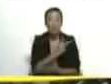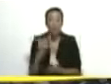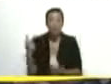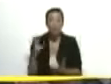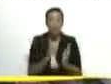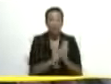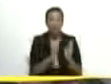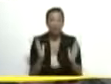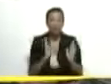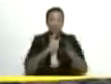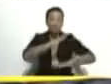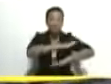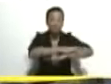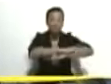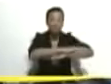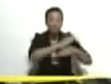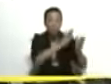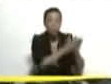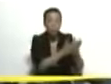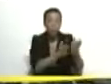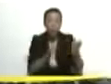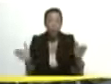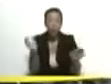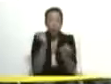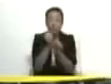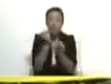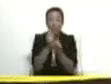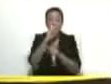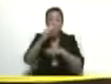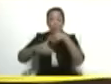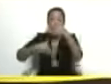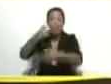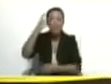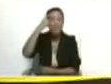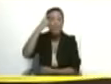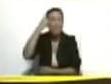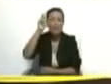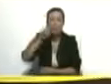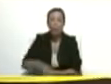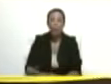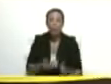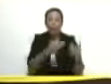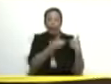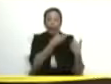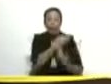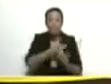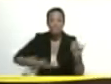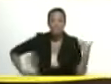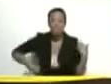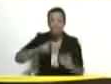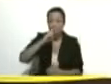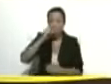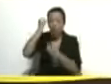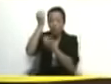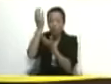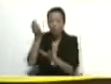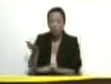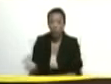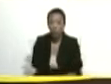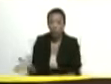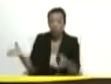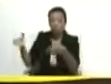una larga reunión de trabajo con el jefe de la Revolución Bolivariana,